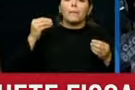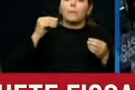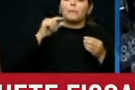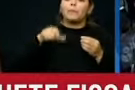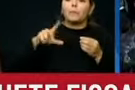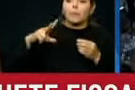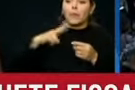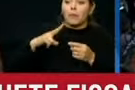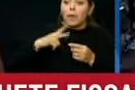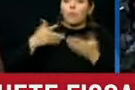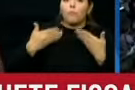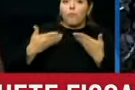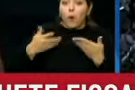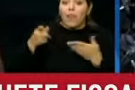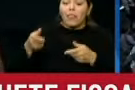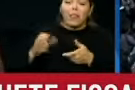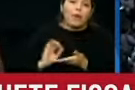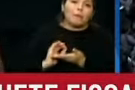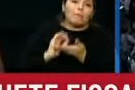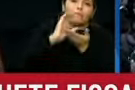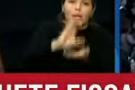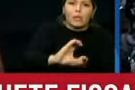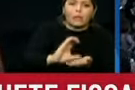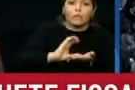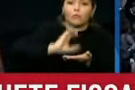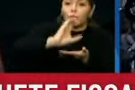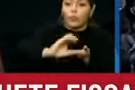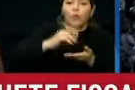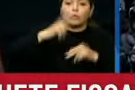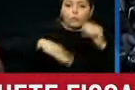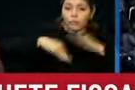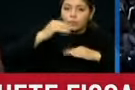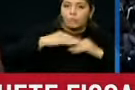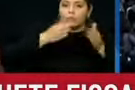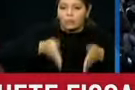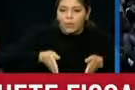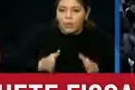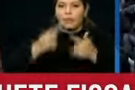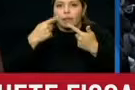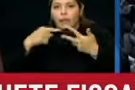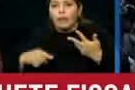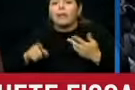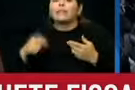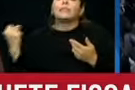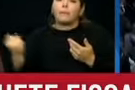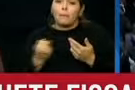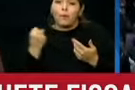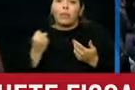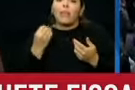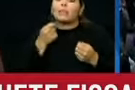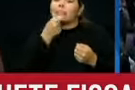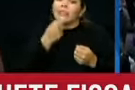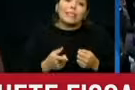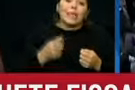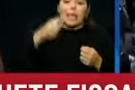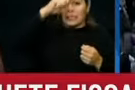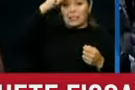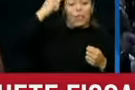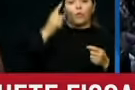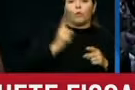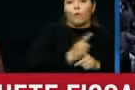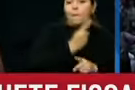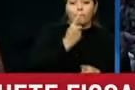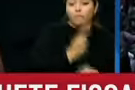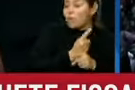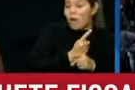que da para todo? Almohada, no, esto da para todo. La verdad es que uno lo toma, viste, con cierta picardía, pues si no, de verdad... ¿Almohadones para qué? Para la cola. Bueno, porque viene